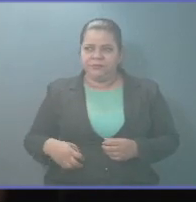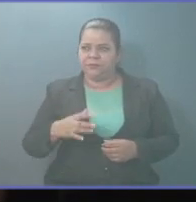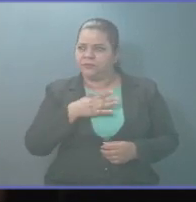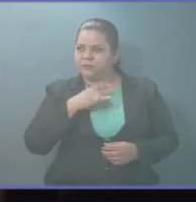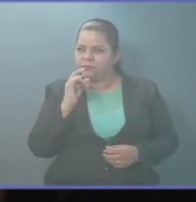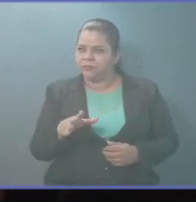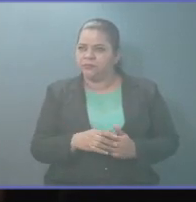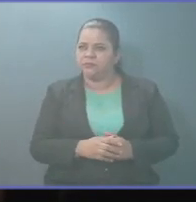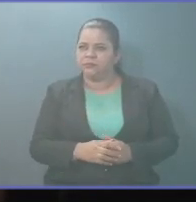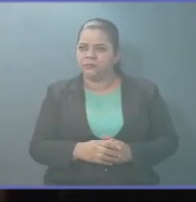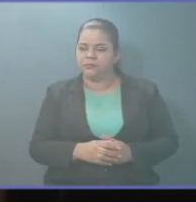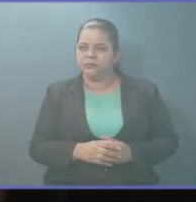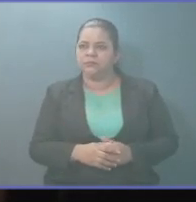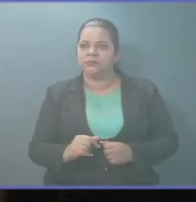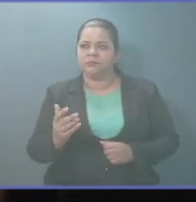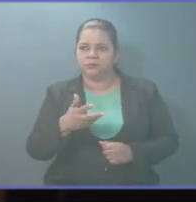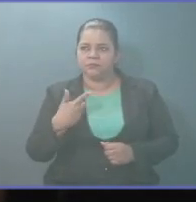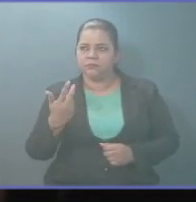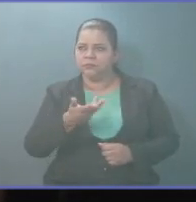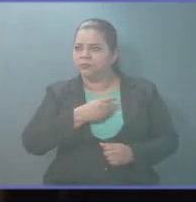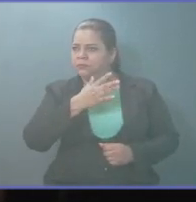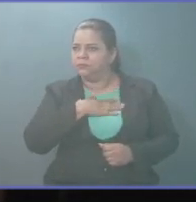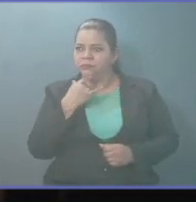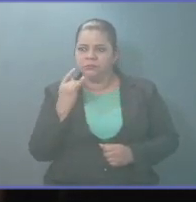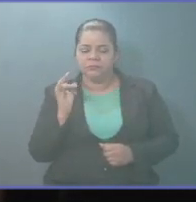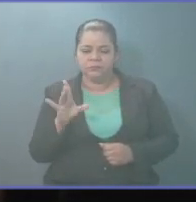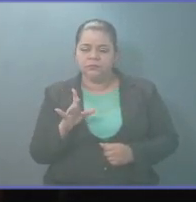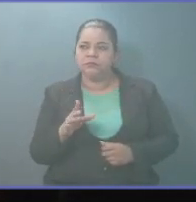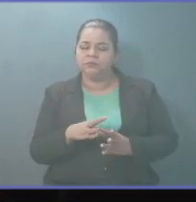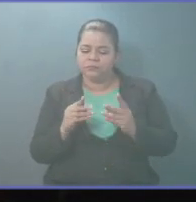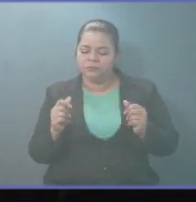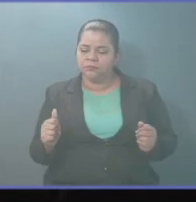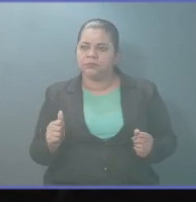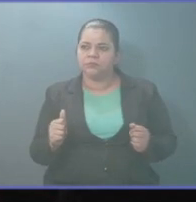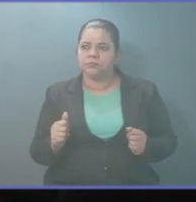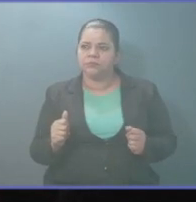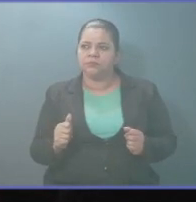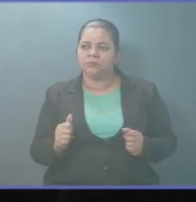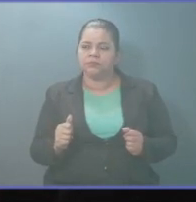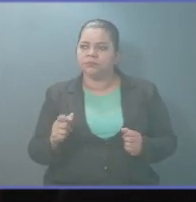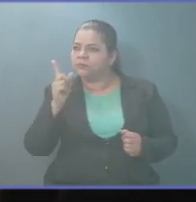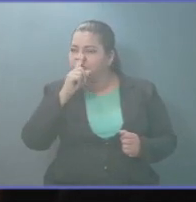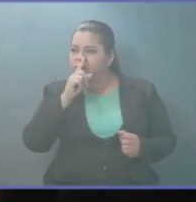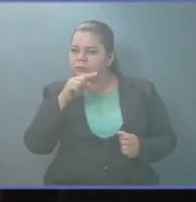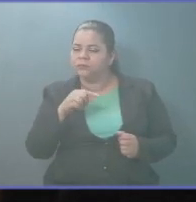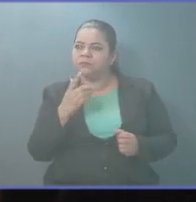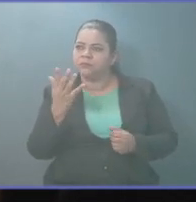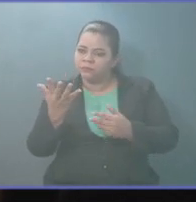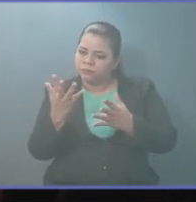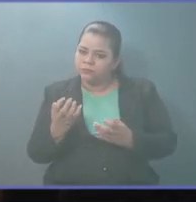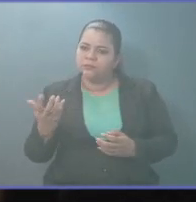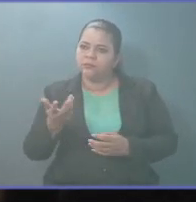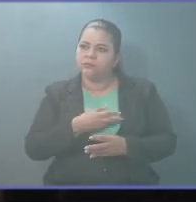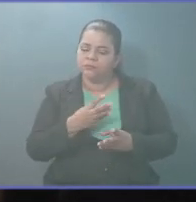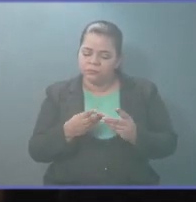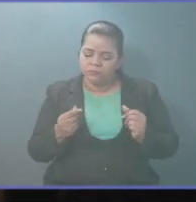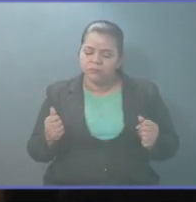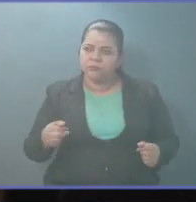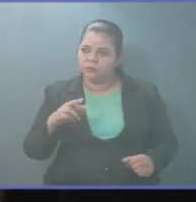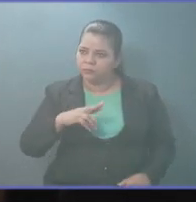contra la propaganda. Y una cosa es que yo diga que soy una persona que está a favor de las personas con